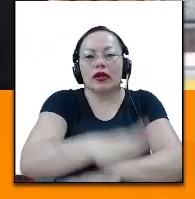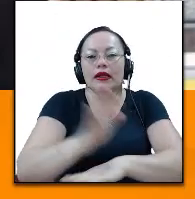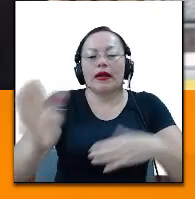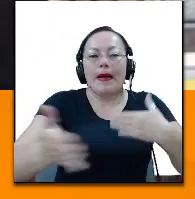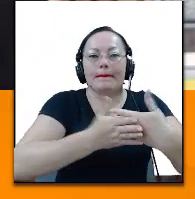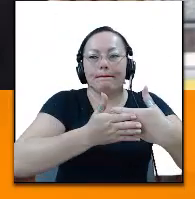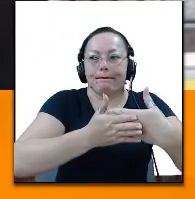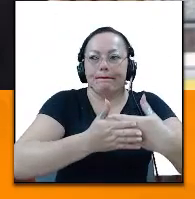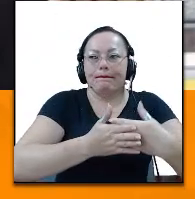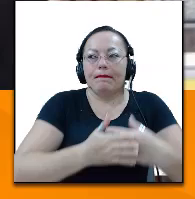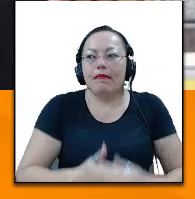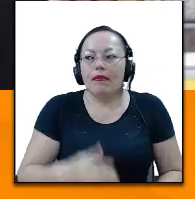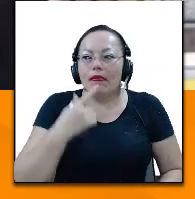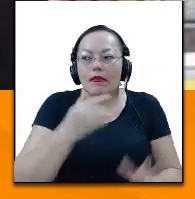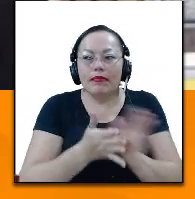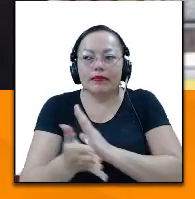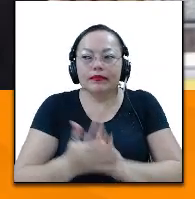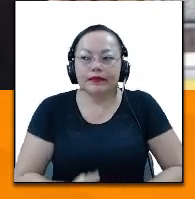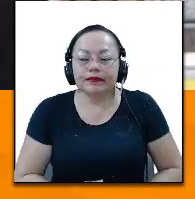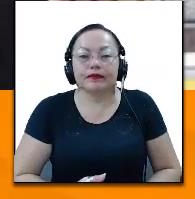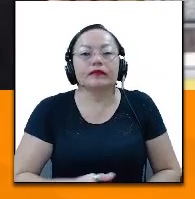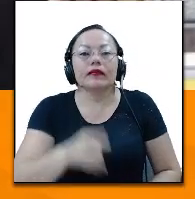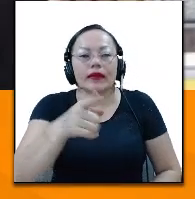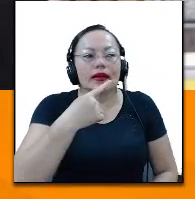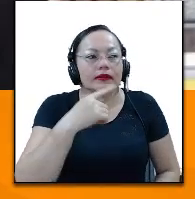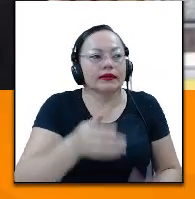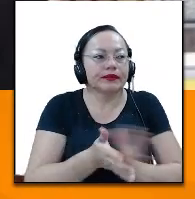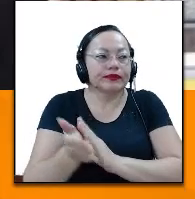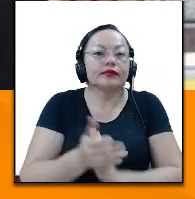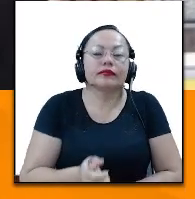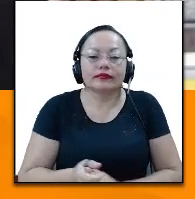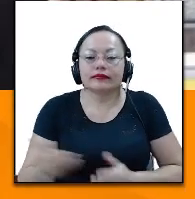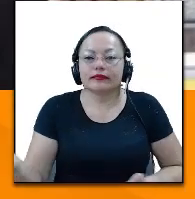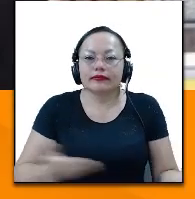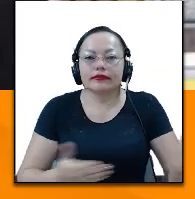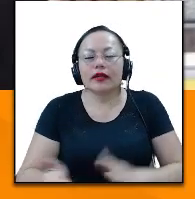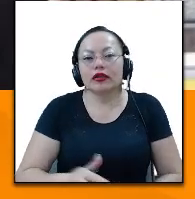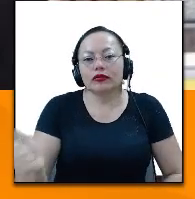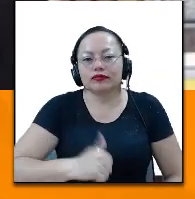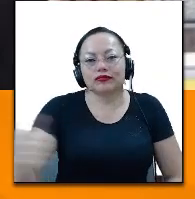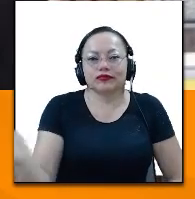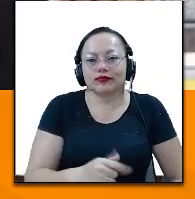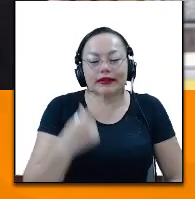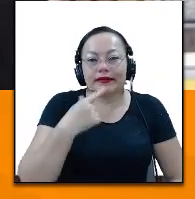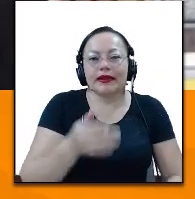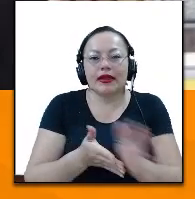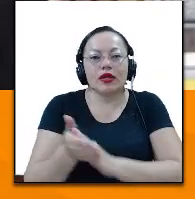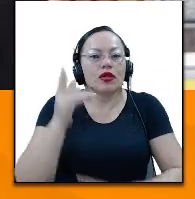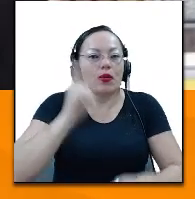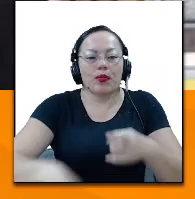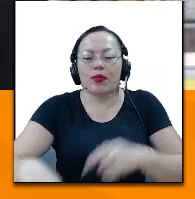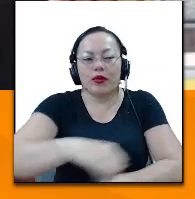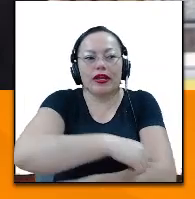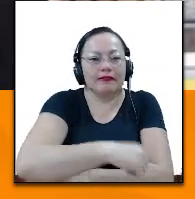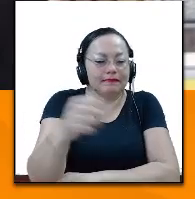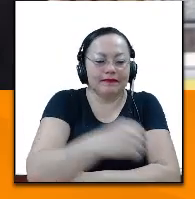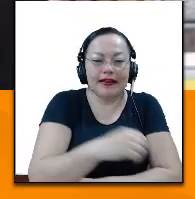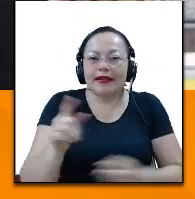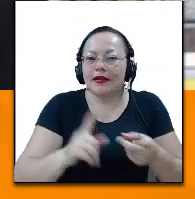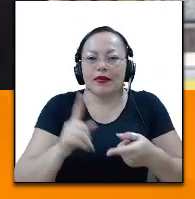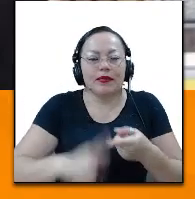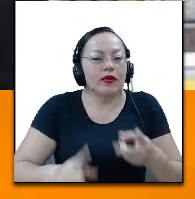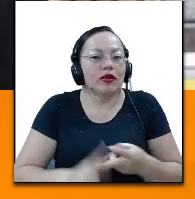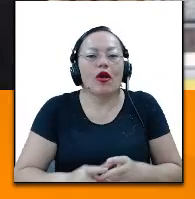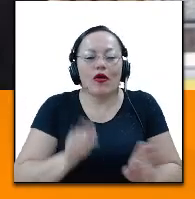de la 1 debería tener Don Pedro y su tienda del barrio domicilio. No se puede atender por la ventanita ni por la